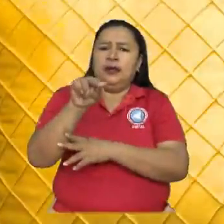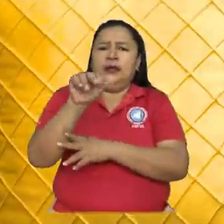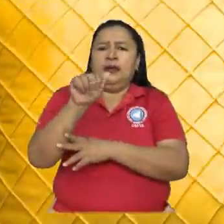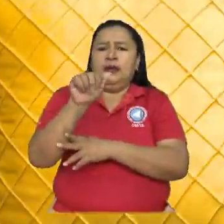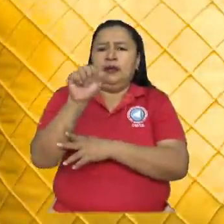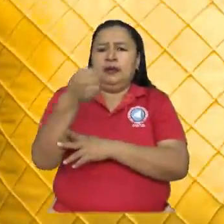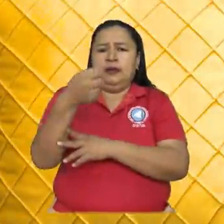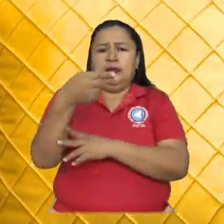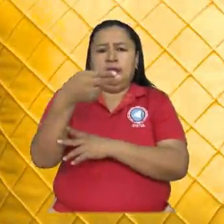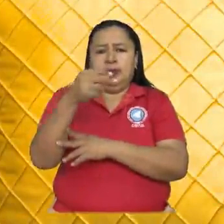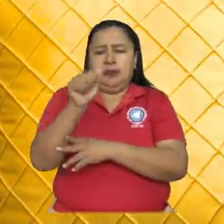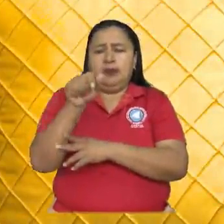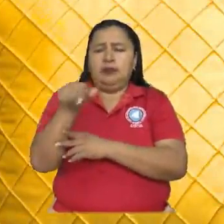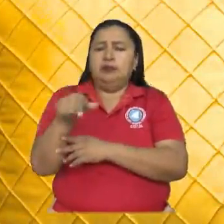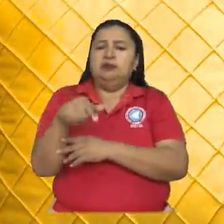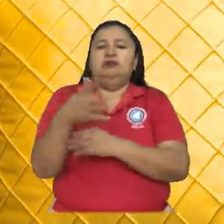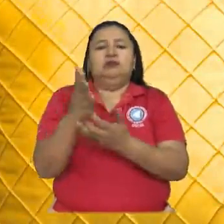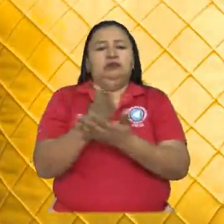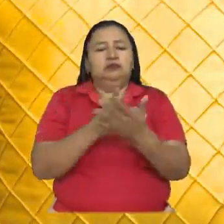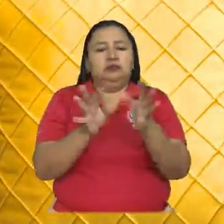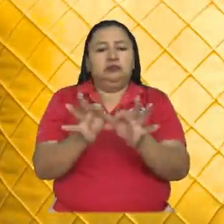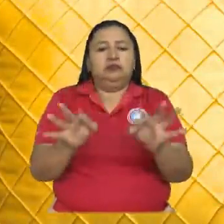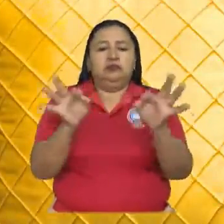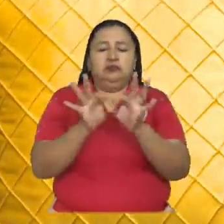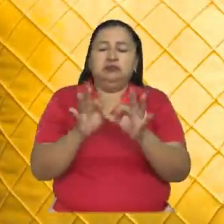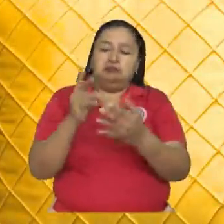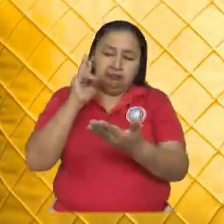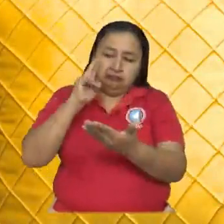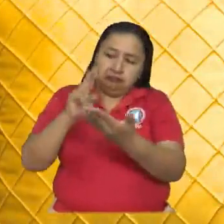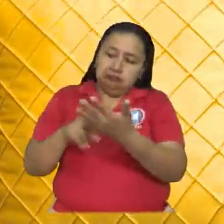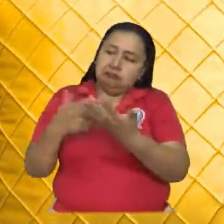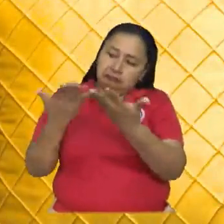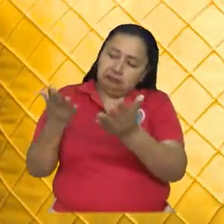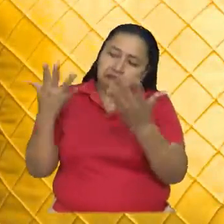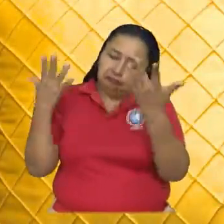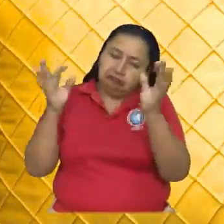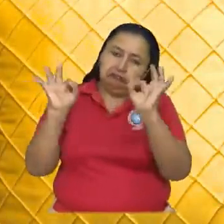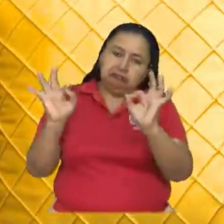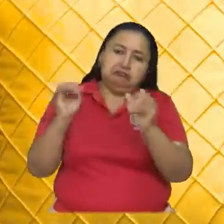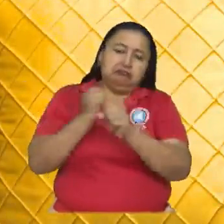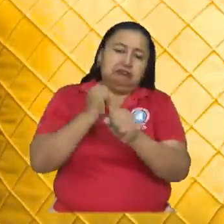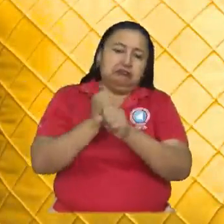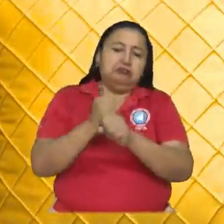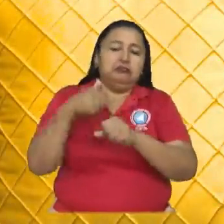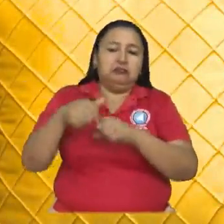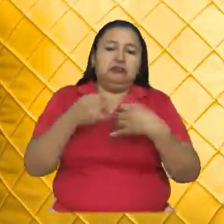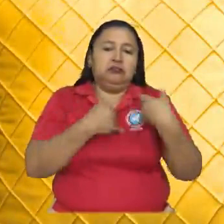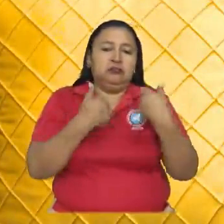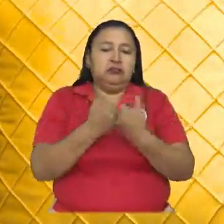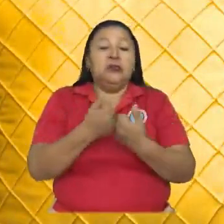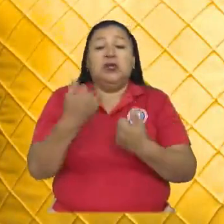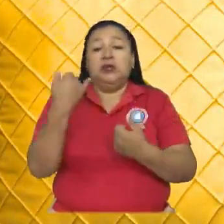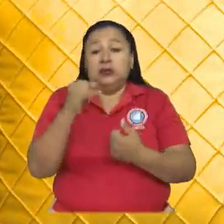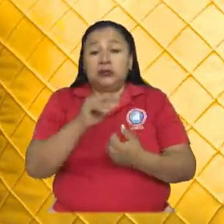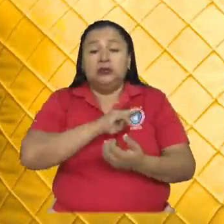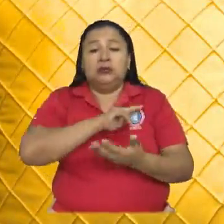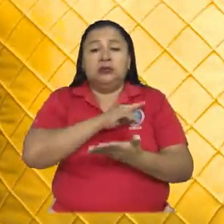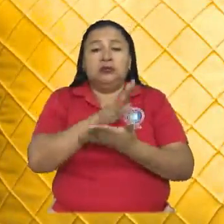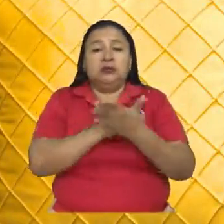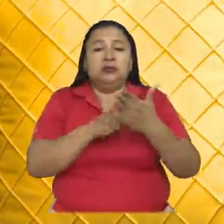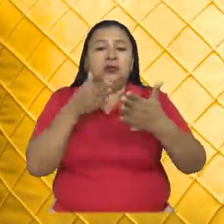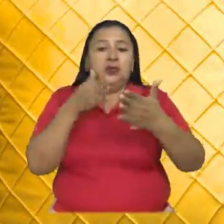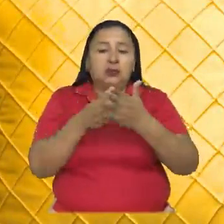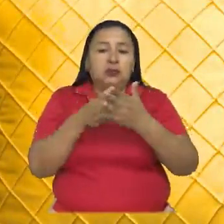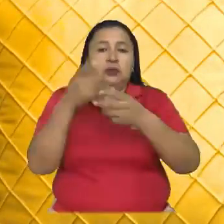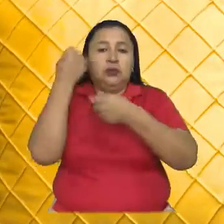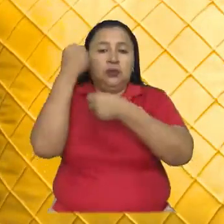bastante importante, un reconocimiento a todo ese esfuerzo de labor interinstitucional, obviamente en algunos momentos liderada estrictamente por el